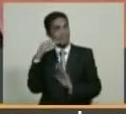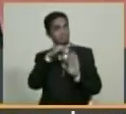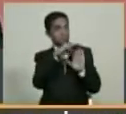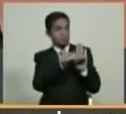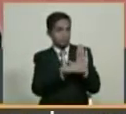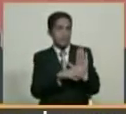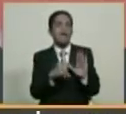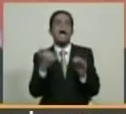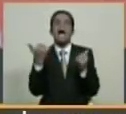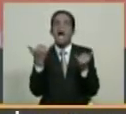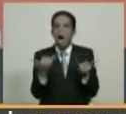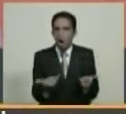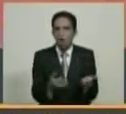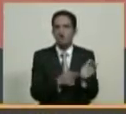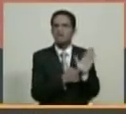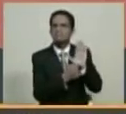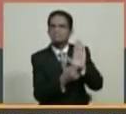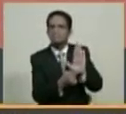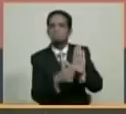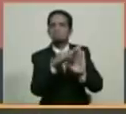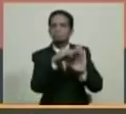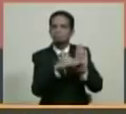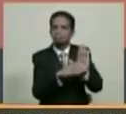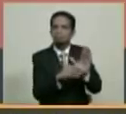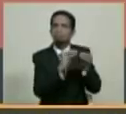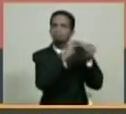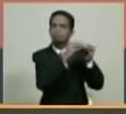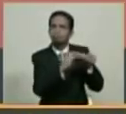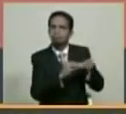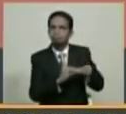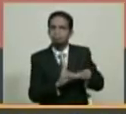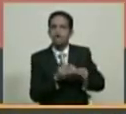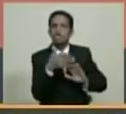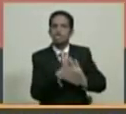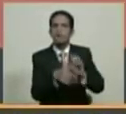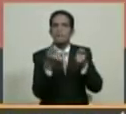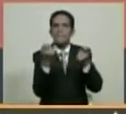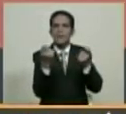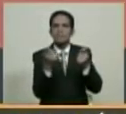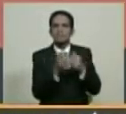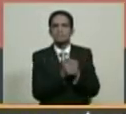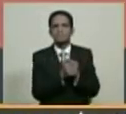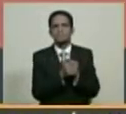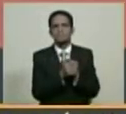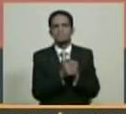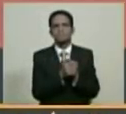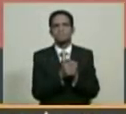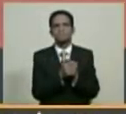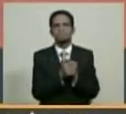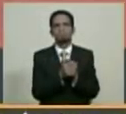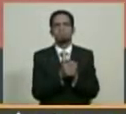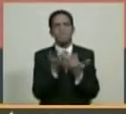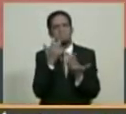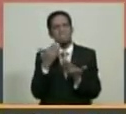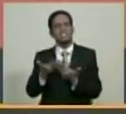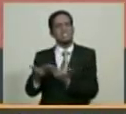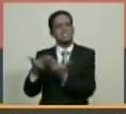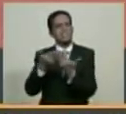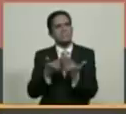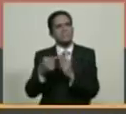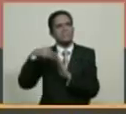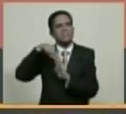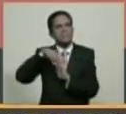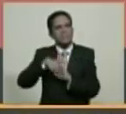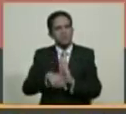especificación técnica de las presentaciones de algunos productos, ¿no? Que evidentemente, dado el estudio detallado de la